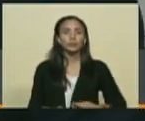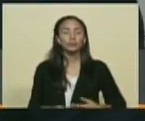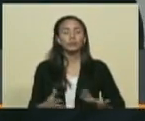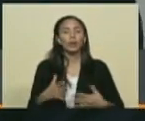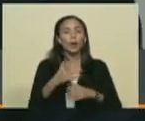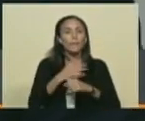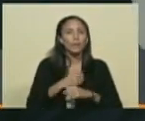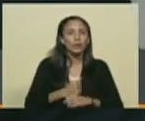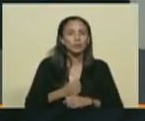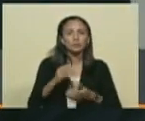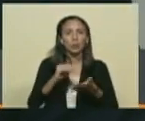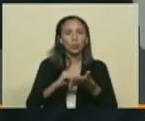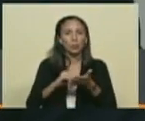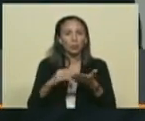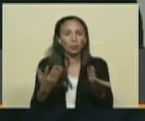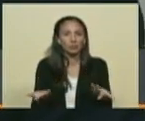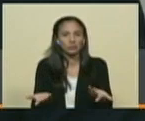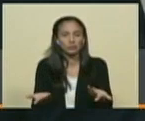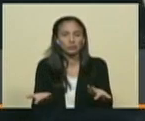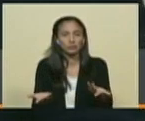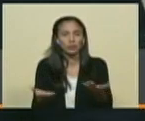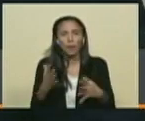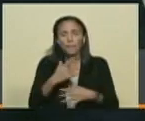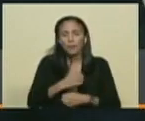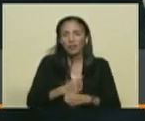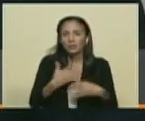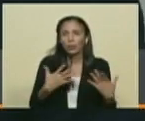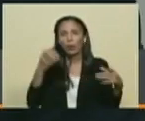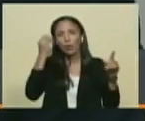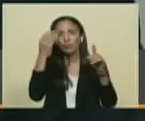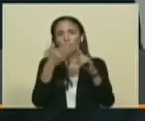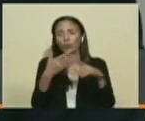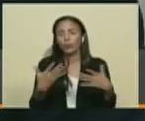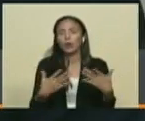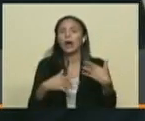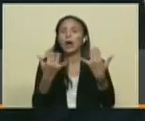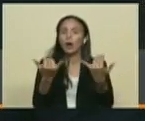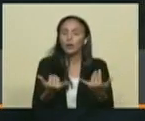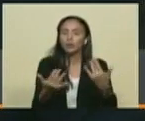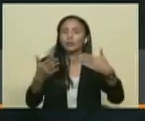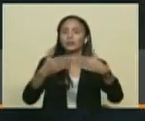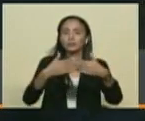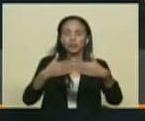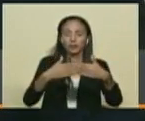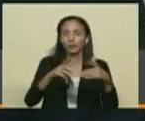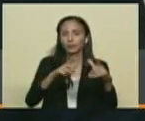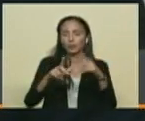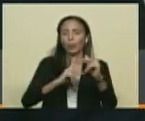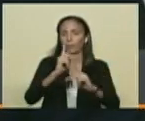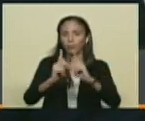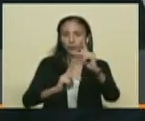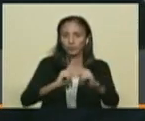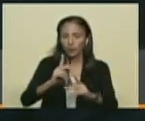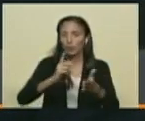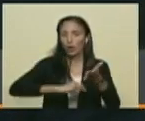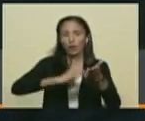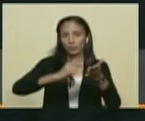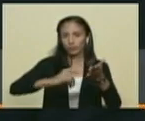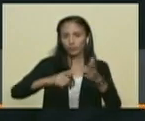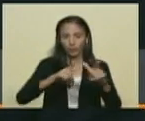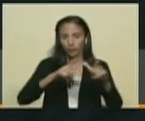que en ese momento se va a cerrar este proceso, se va a finalizar el